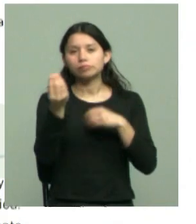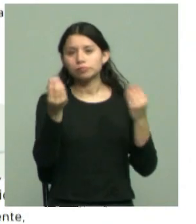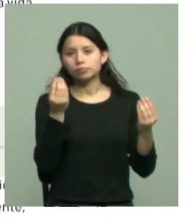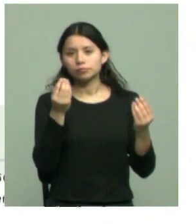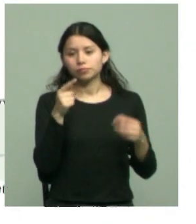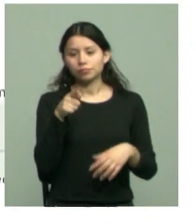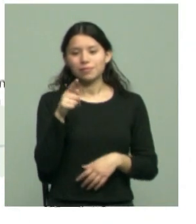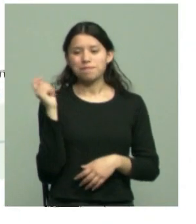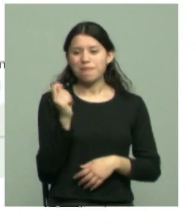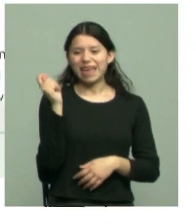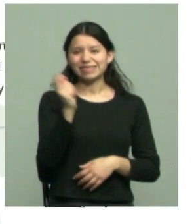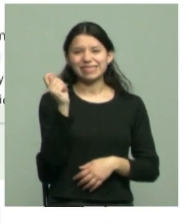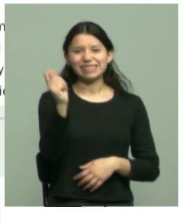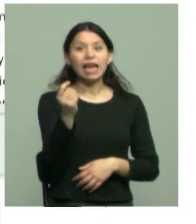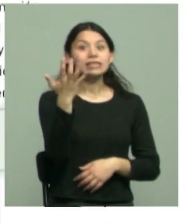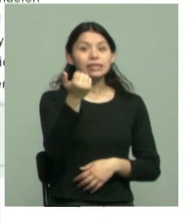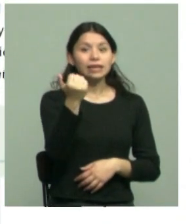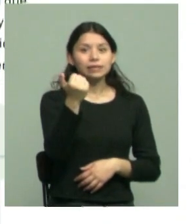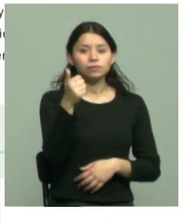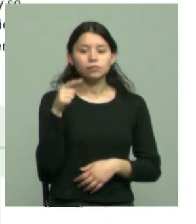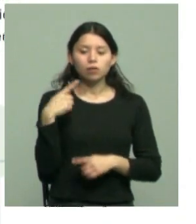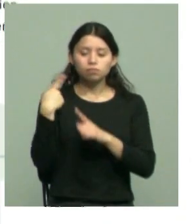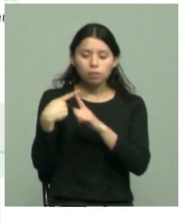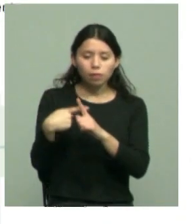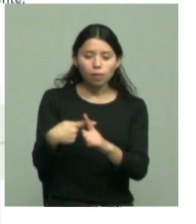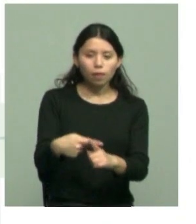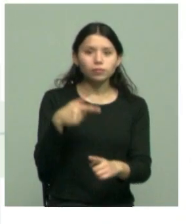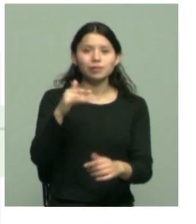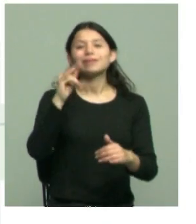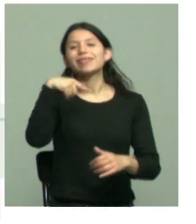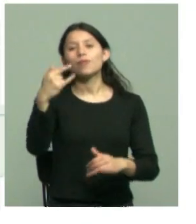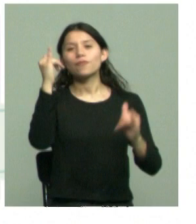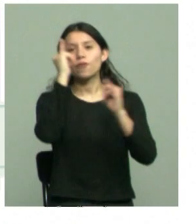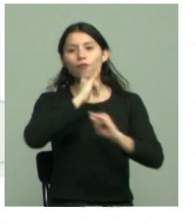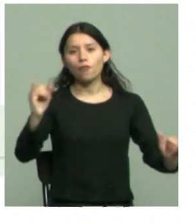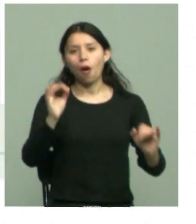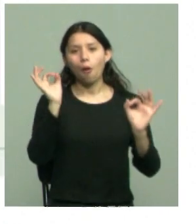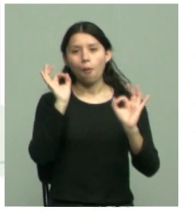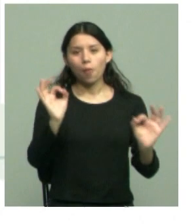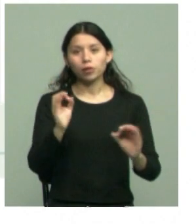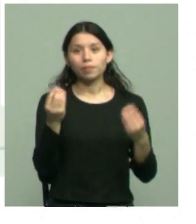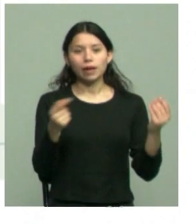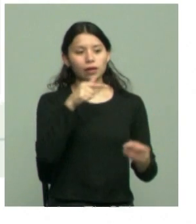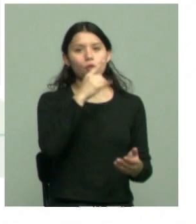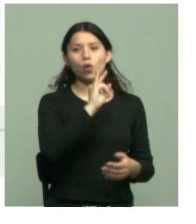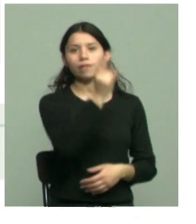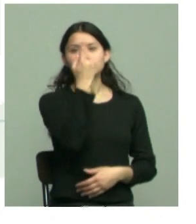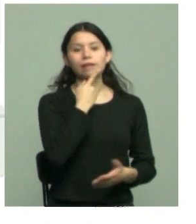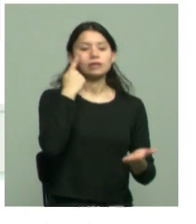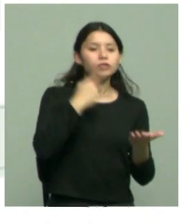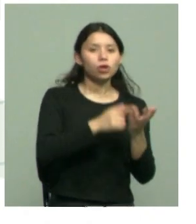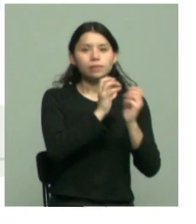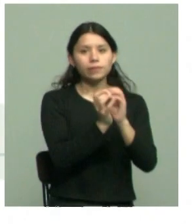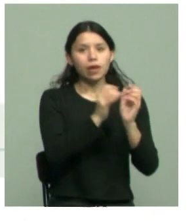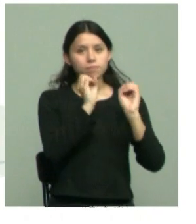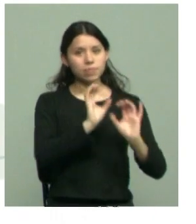6 meses. Así que entre 6 y 8 meses ya van a tener los datos firmes como para poder empezar a implementar las medidas necesarias. Muy bien, bueno, estaremos